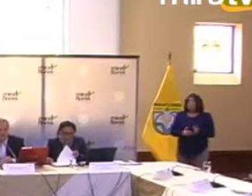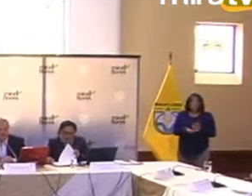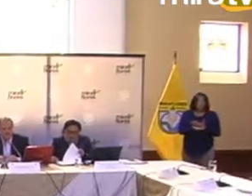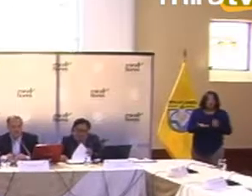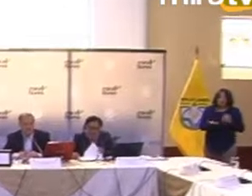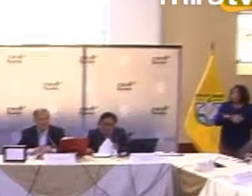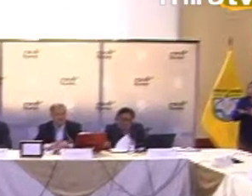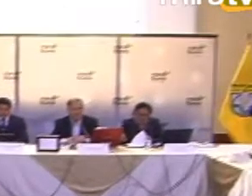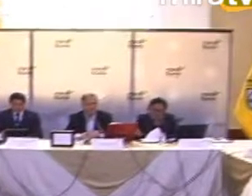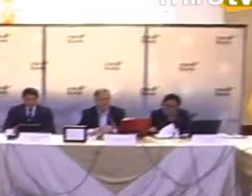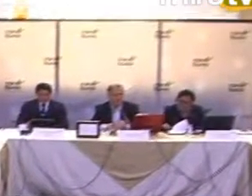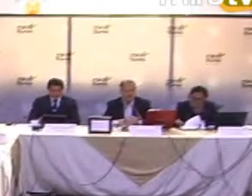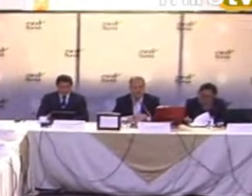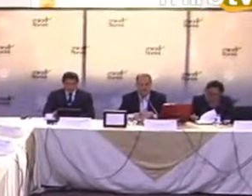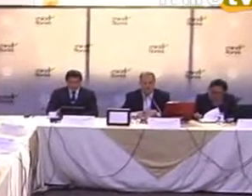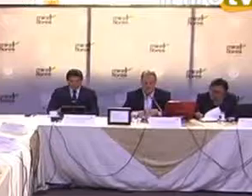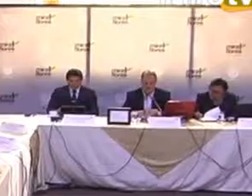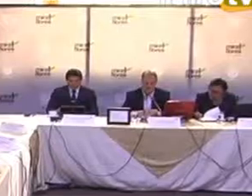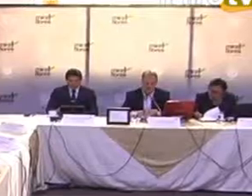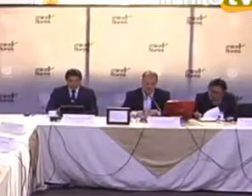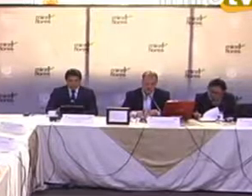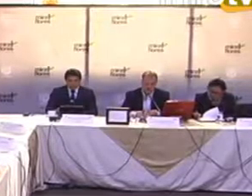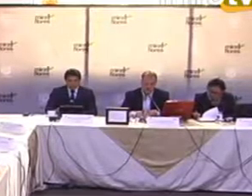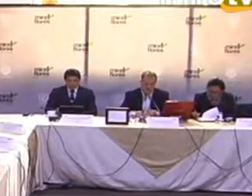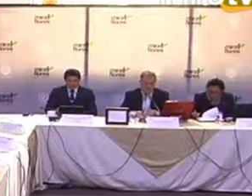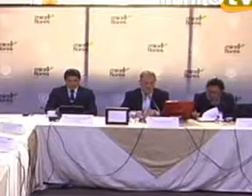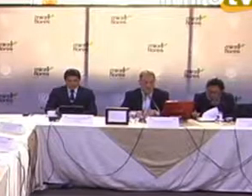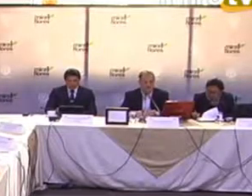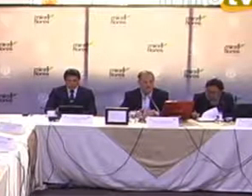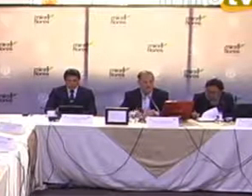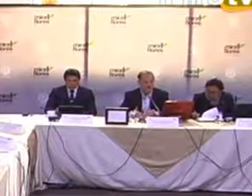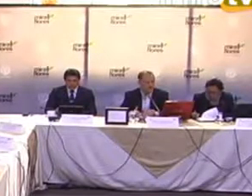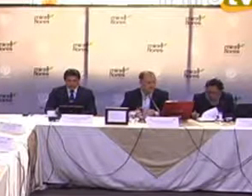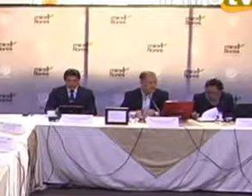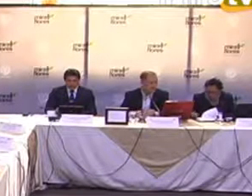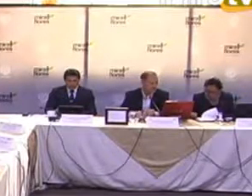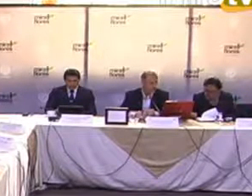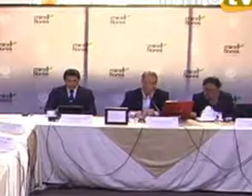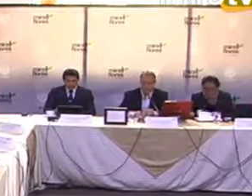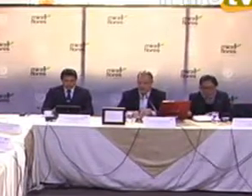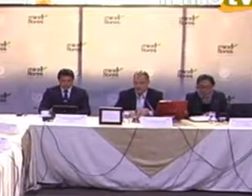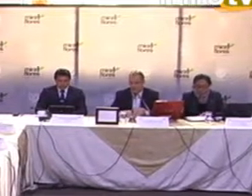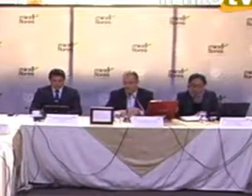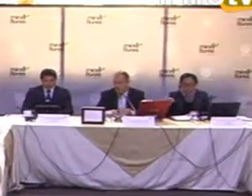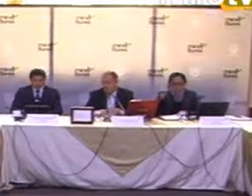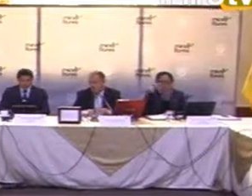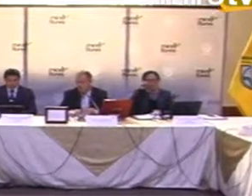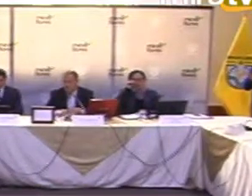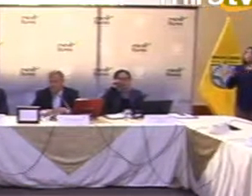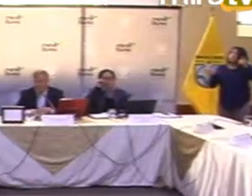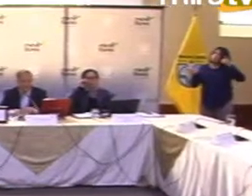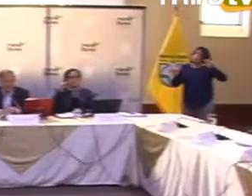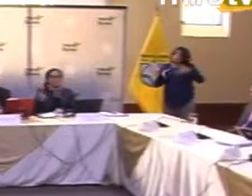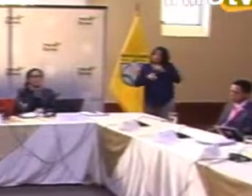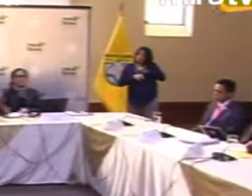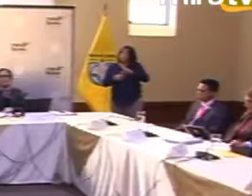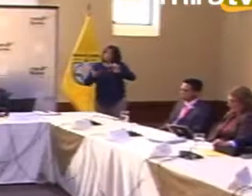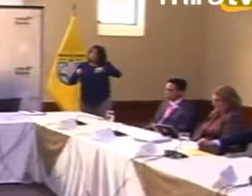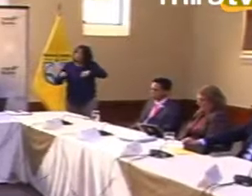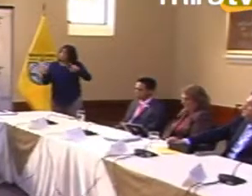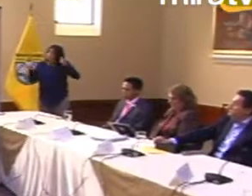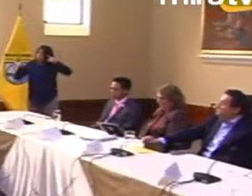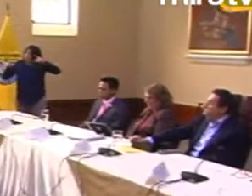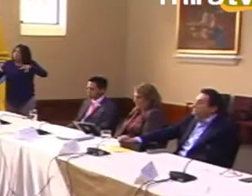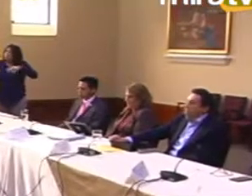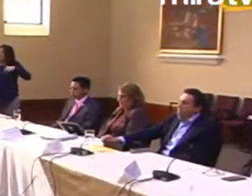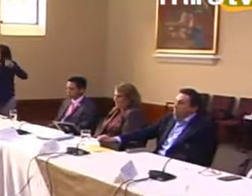Si no hay debate, esto también viene con un proyecto de la Comisión Perspectiva. Vamos a proceder a votar. Aquellos miembros del Consejo que estén a favor de aprobar